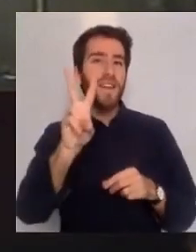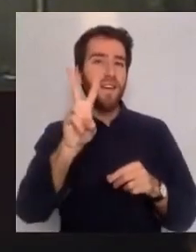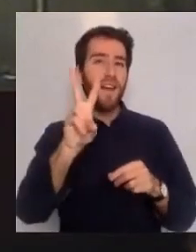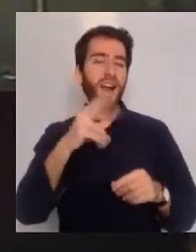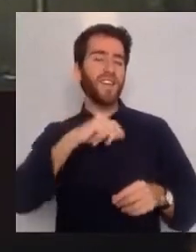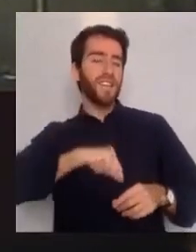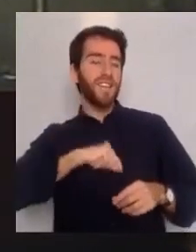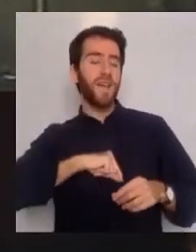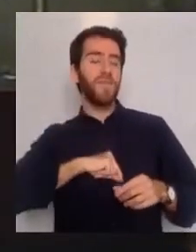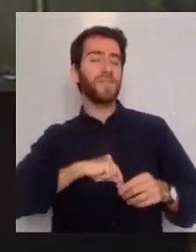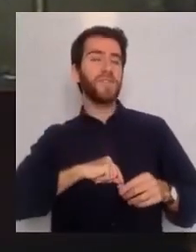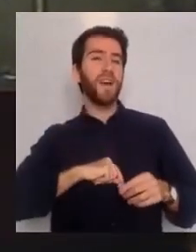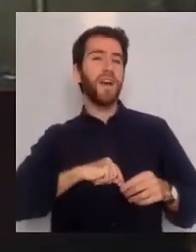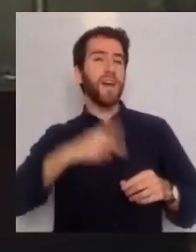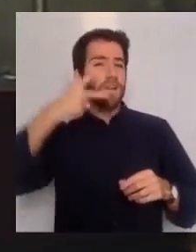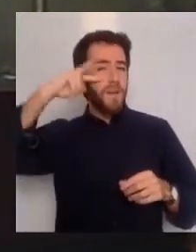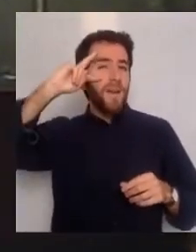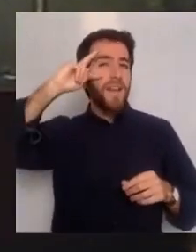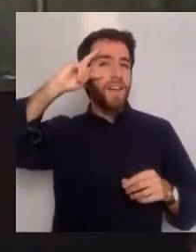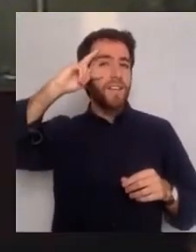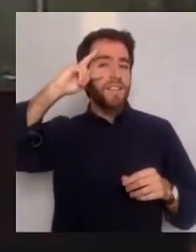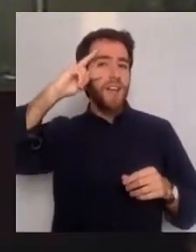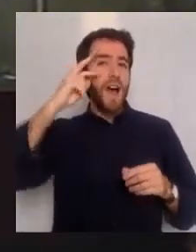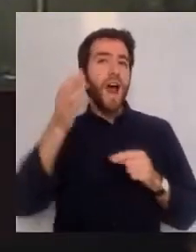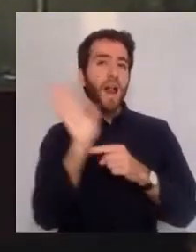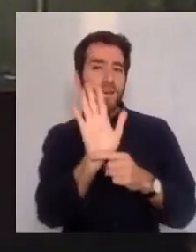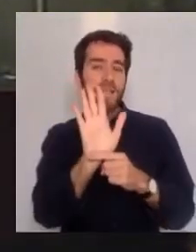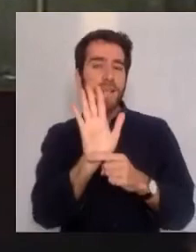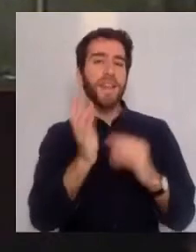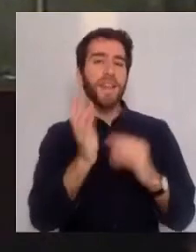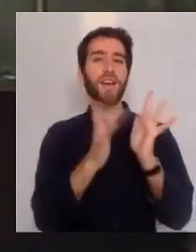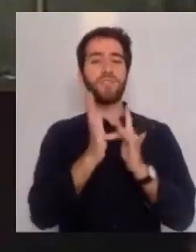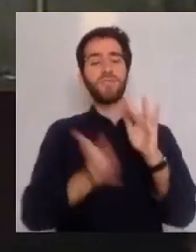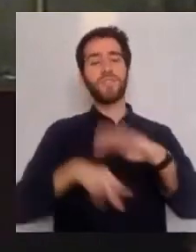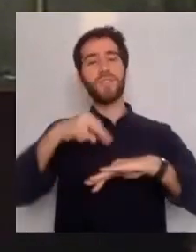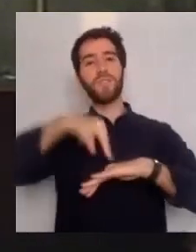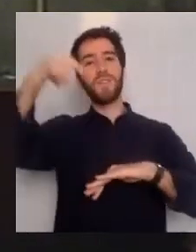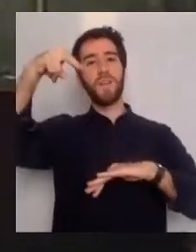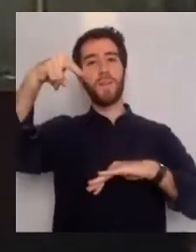del resucitado. Recemos con intensidad